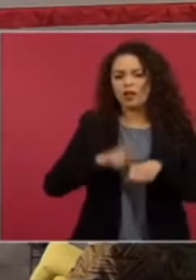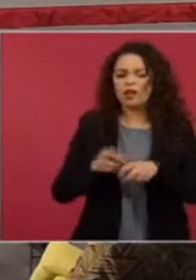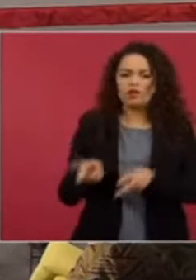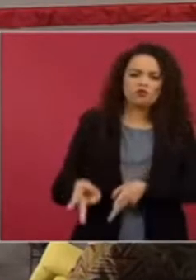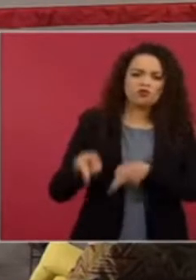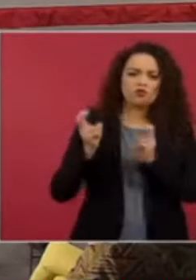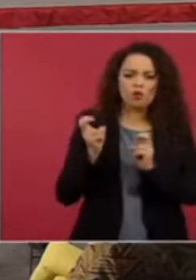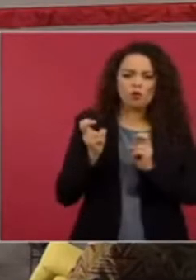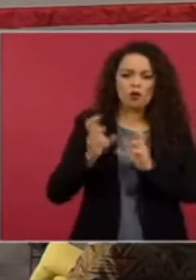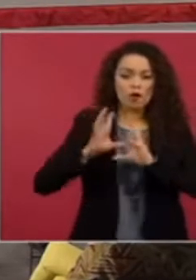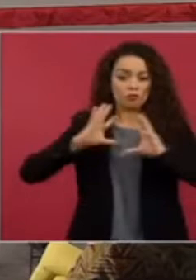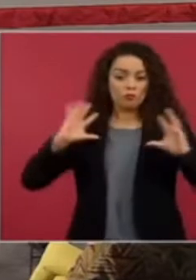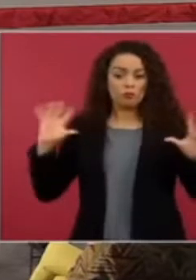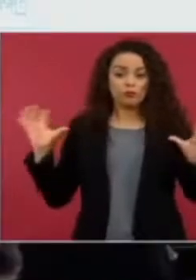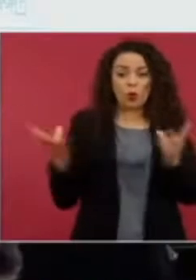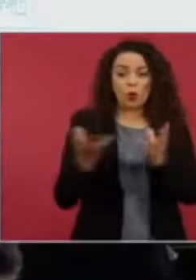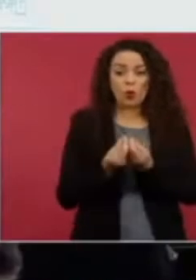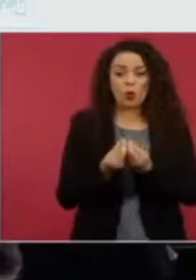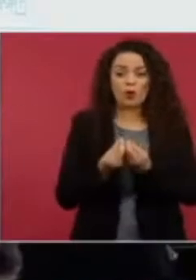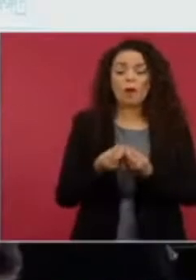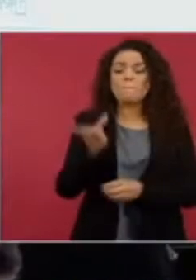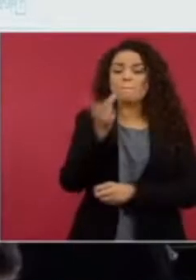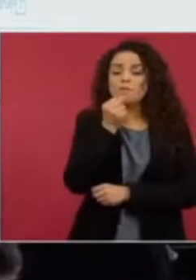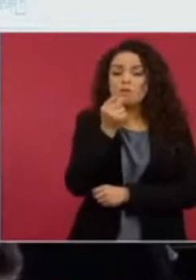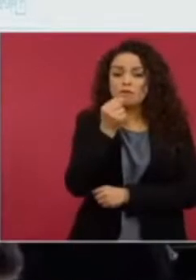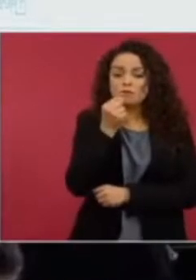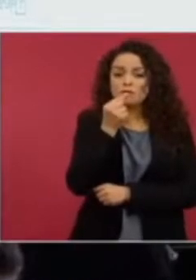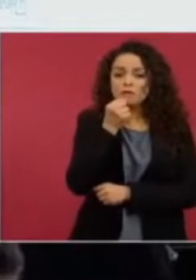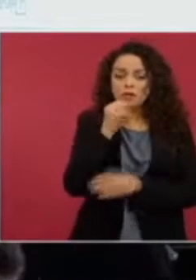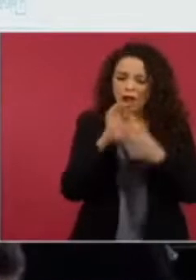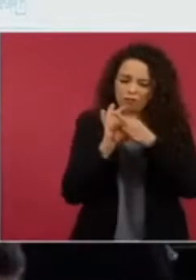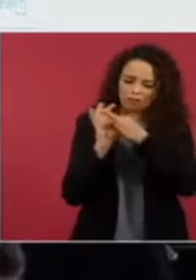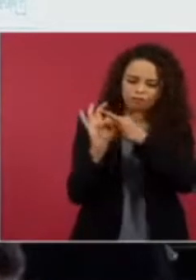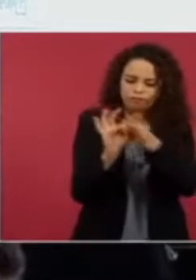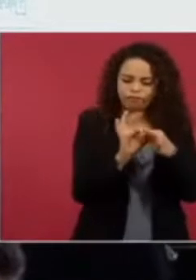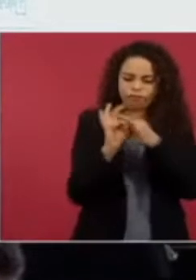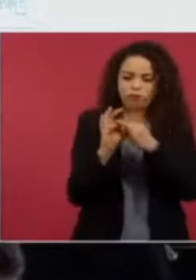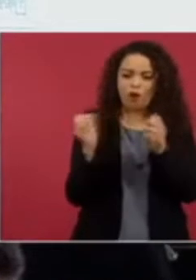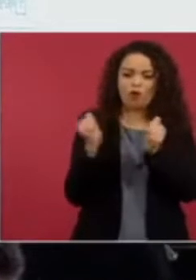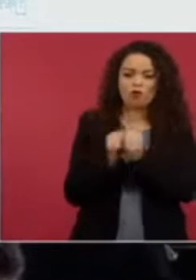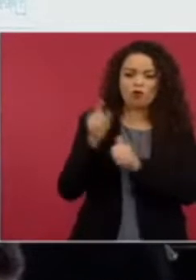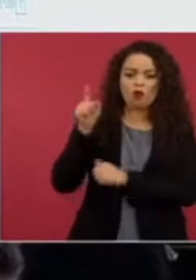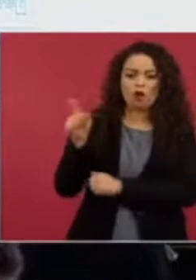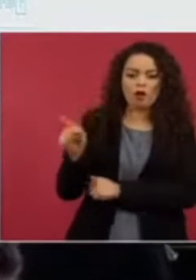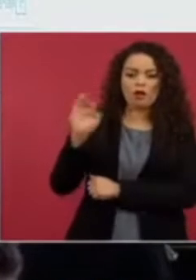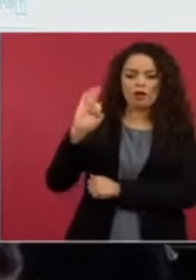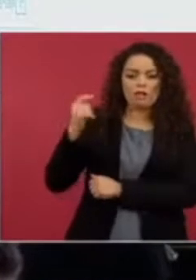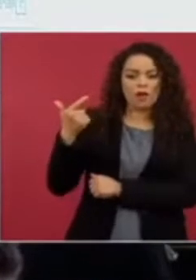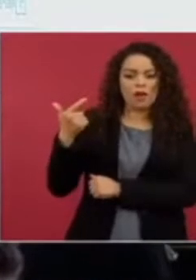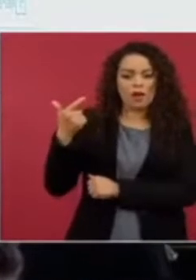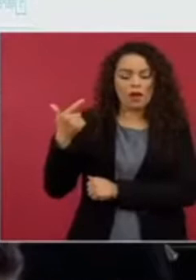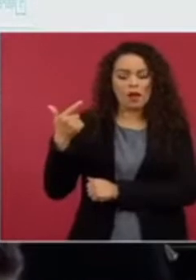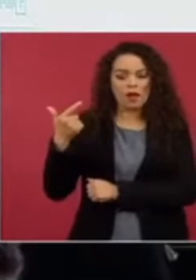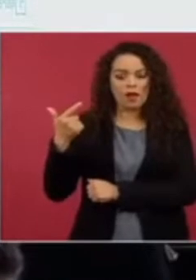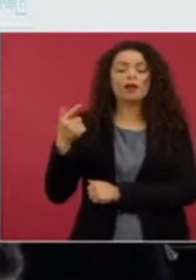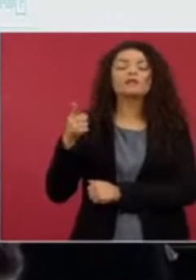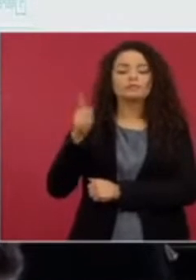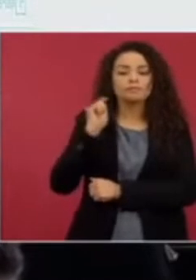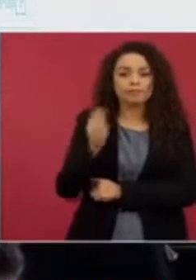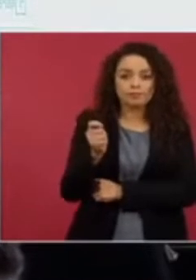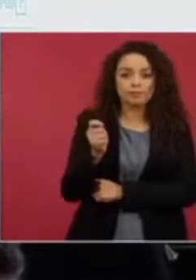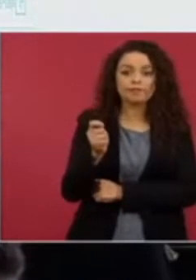con el trabajo de todas las policías y las fiscalías, ha bajado durante este gobierno de